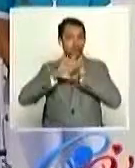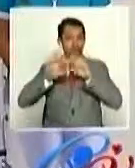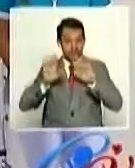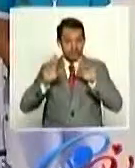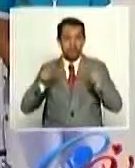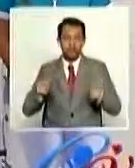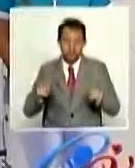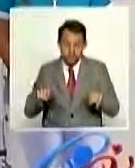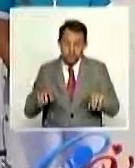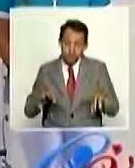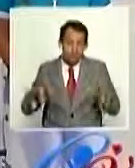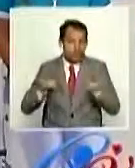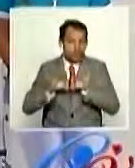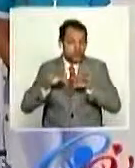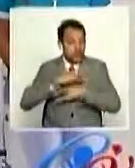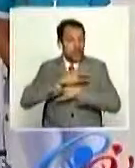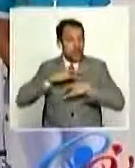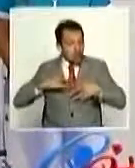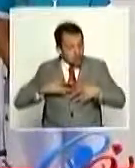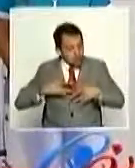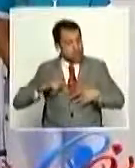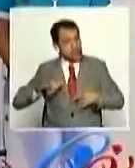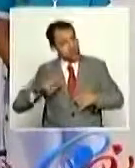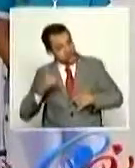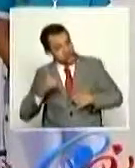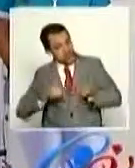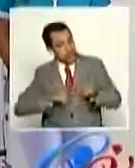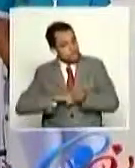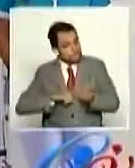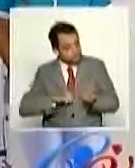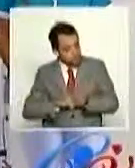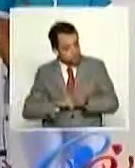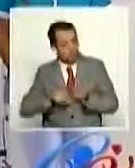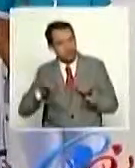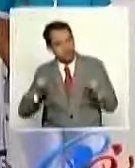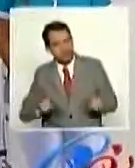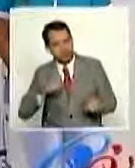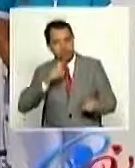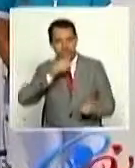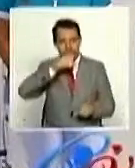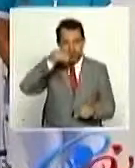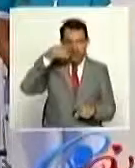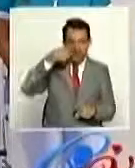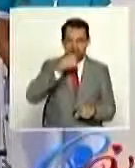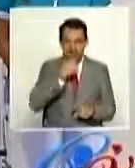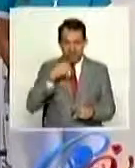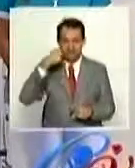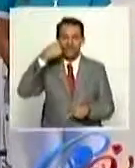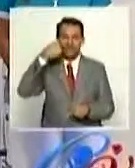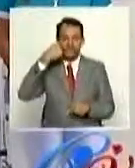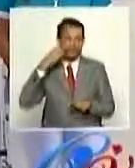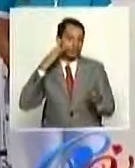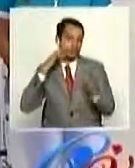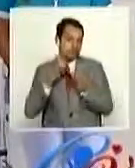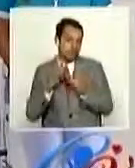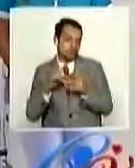prioridad. ¿Termina siendo estético? Sí, pero la prioridad nuestra es buscar el origen, es decir, la